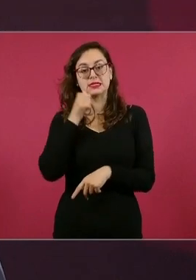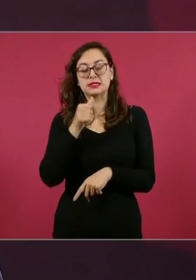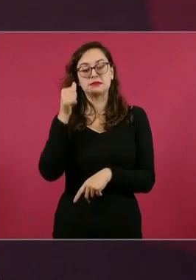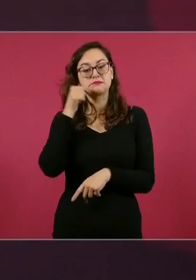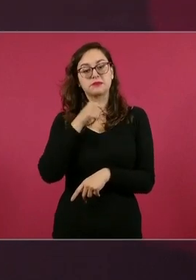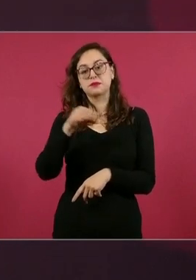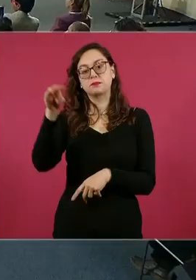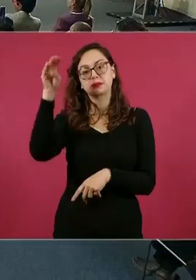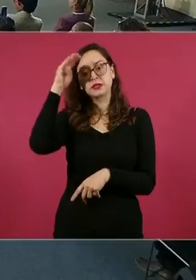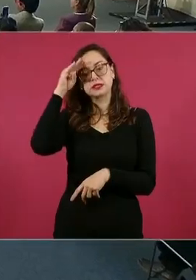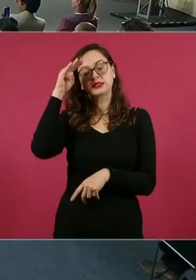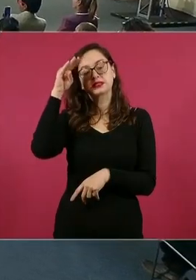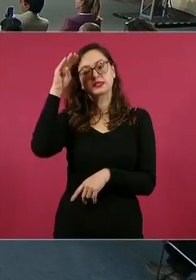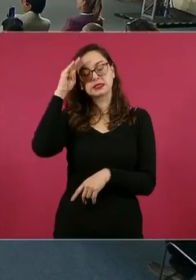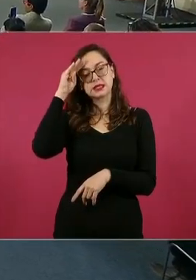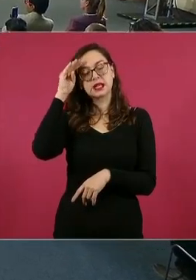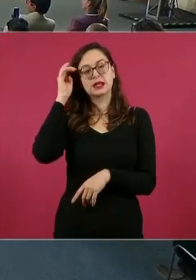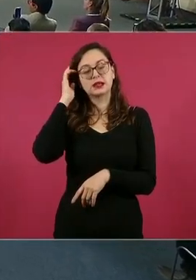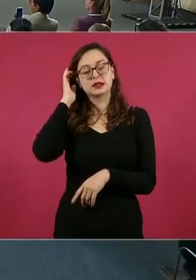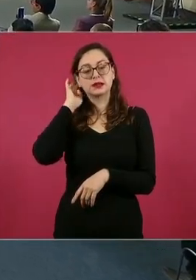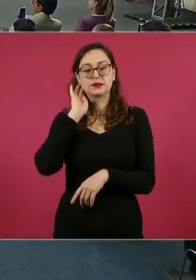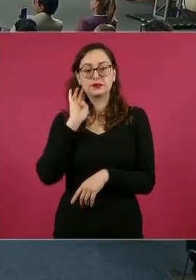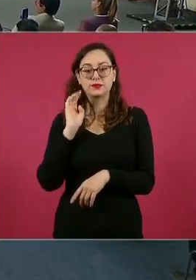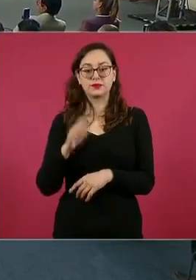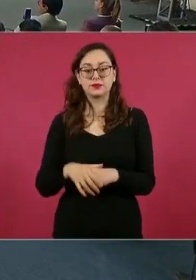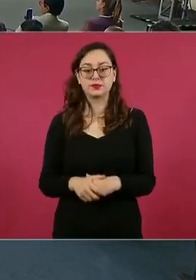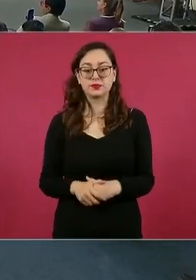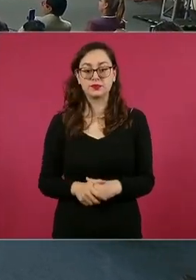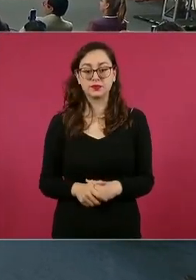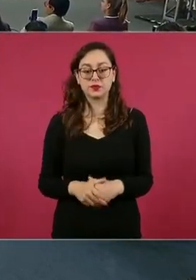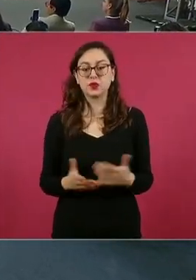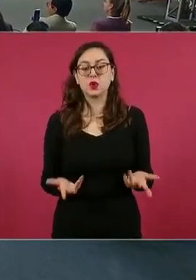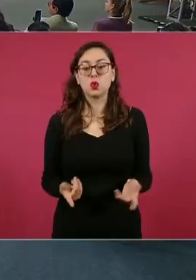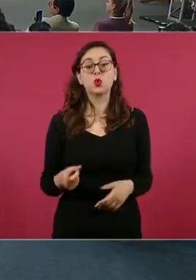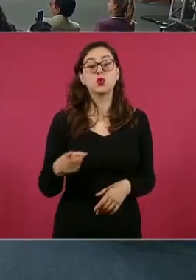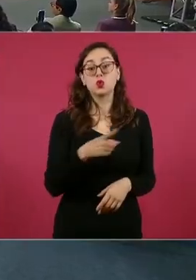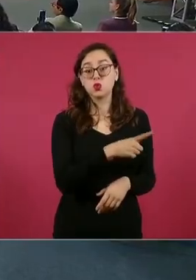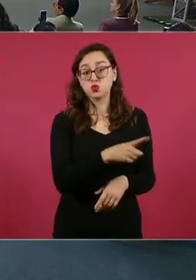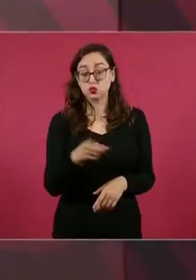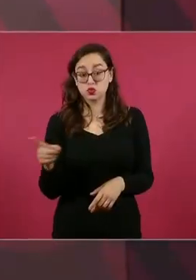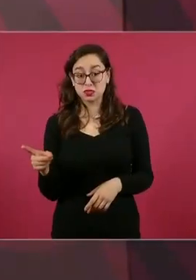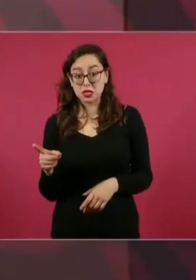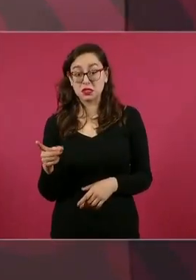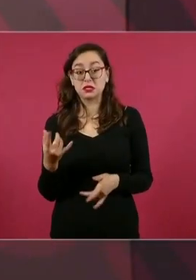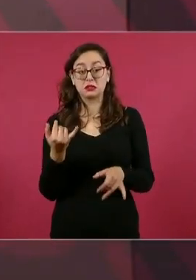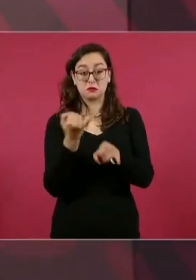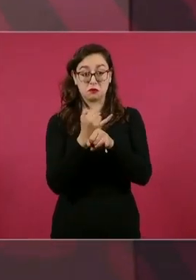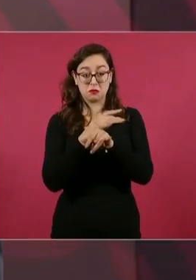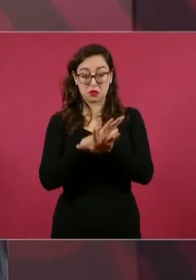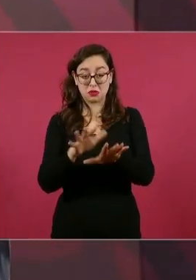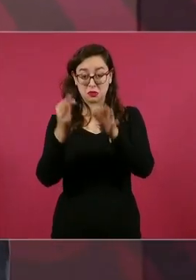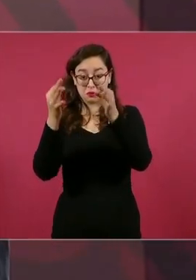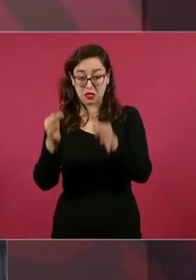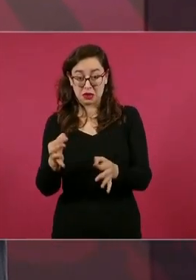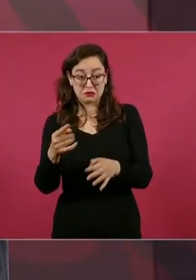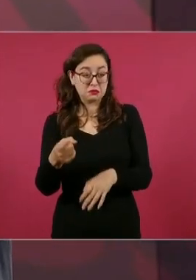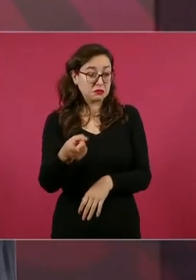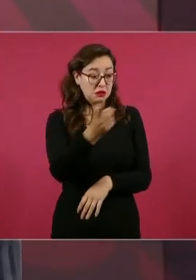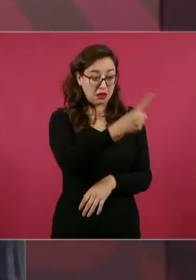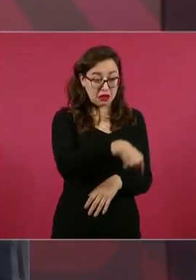muy difícil que puedan ustedes convencer a los intelectuales orgánicos